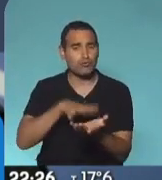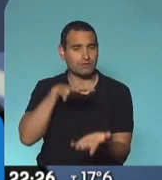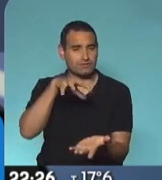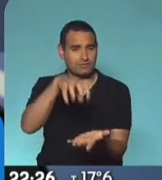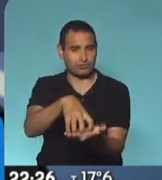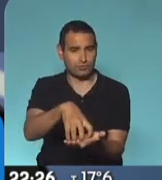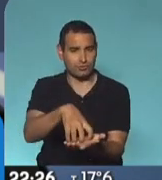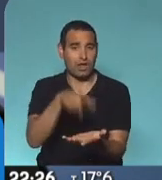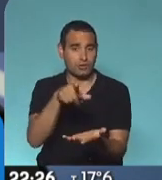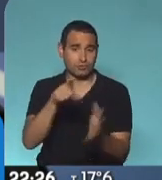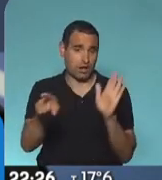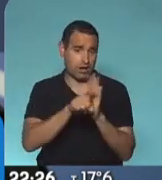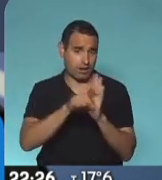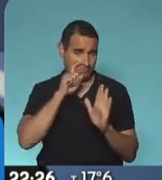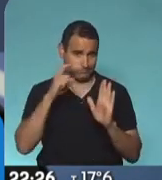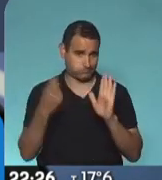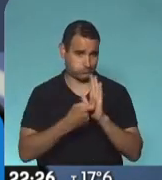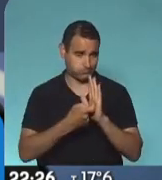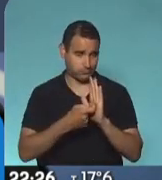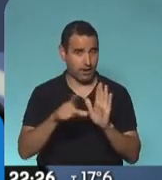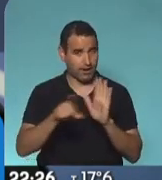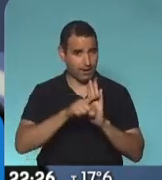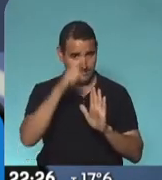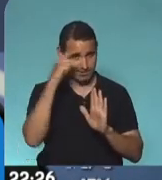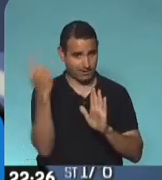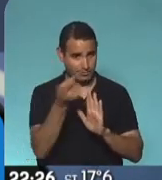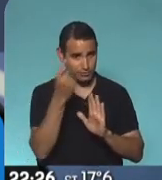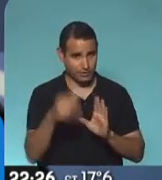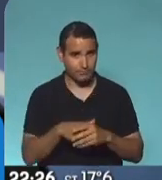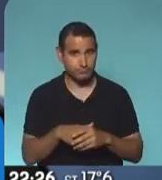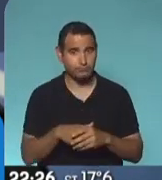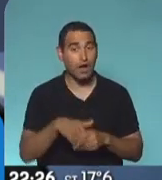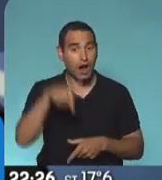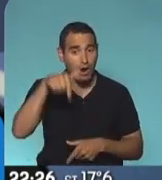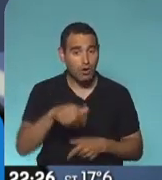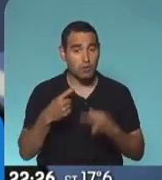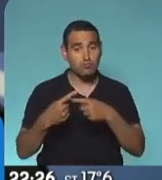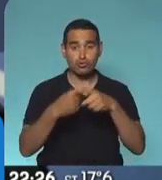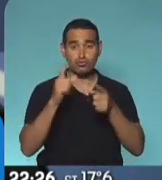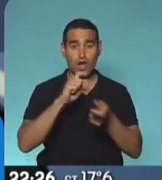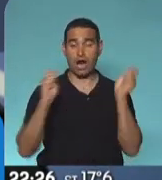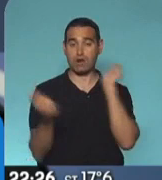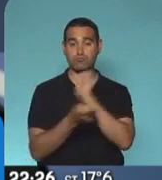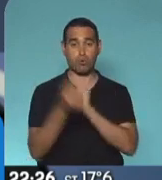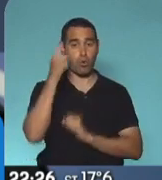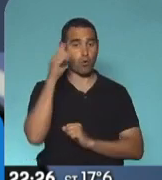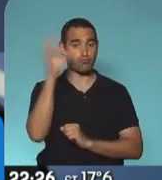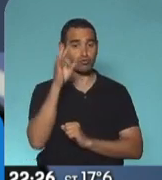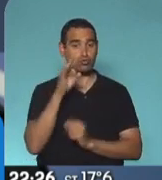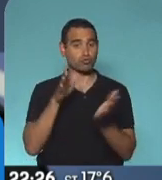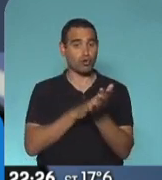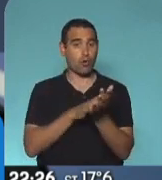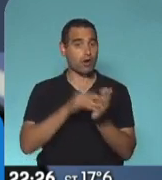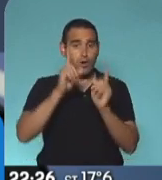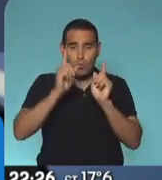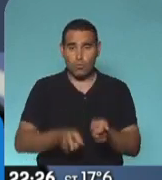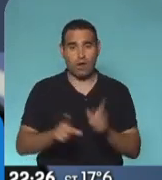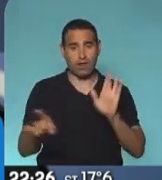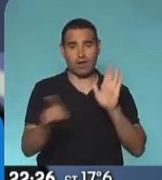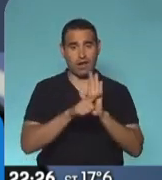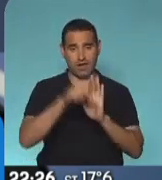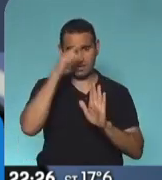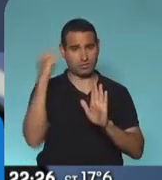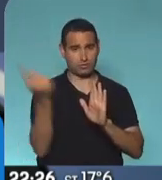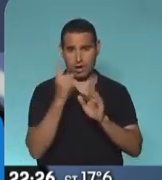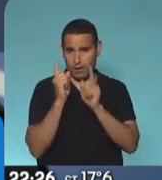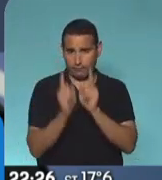in breach of international law. A change in the policy position of one state does not modify existing